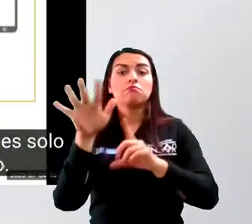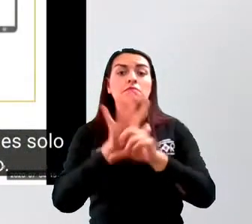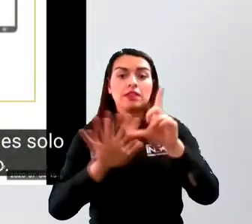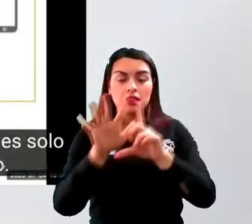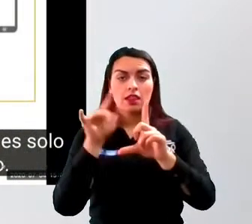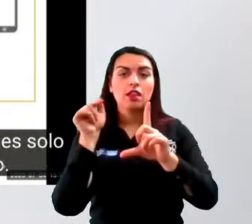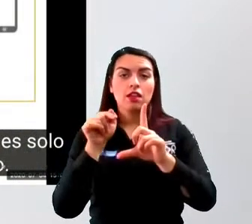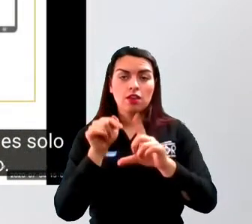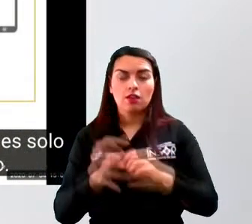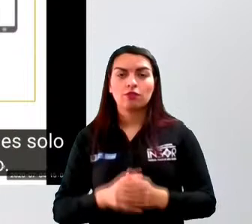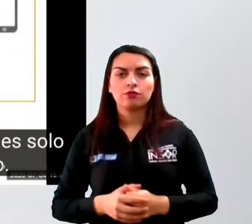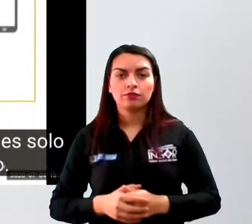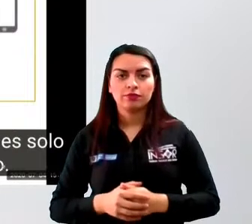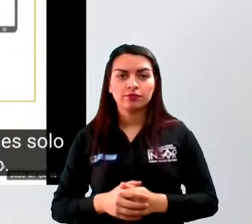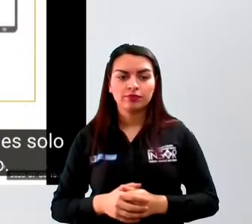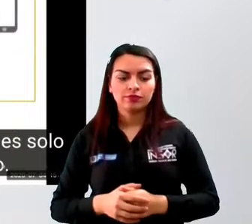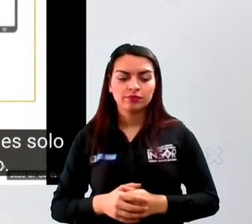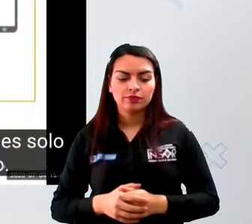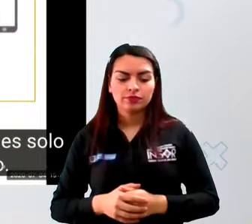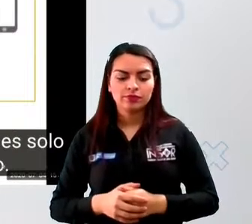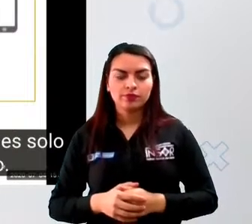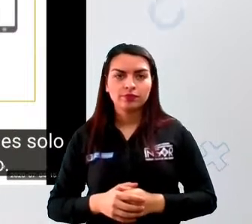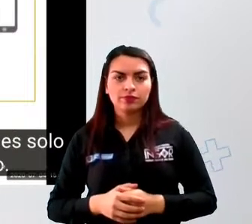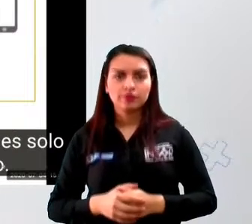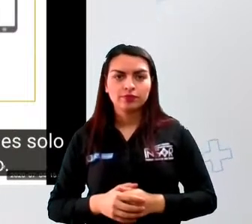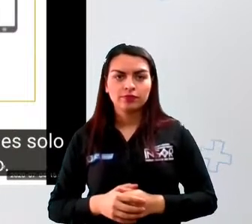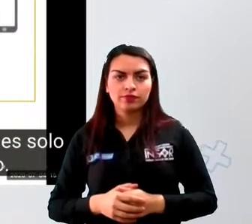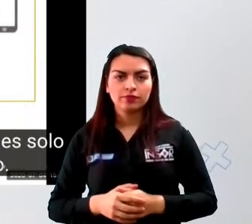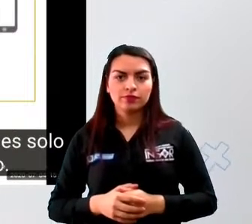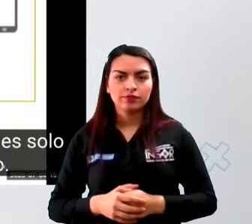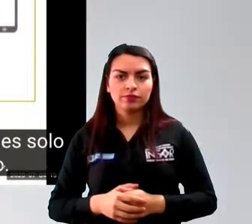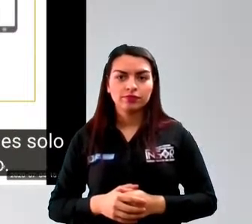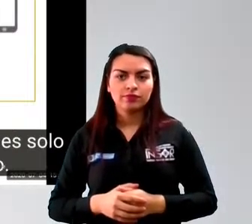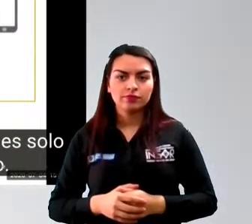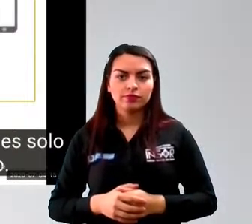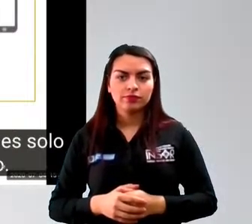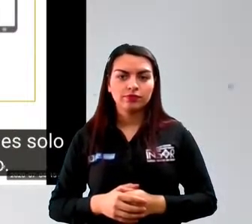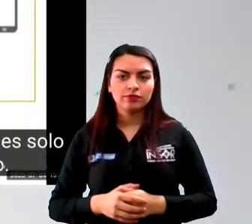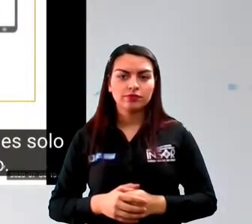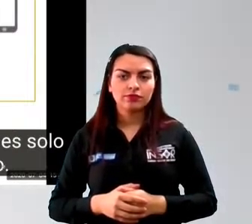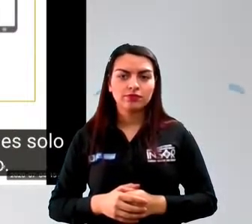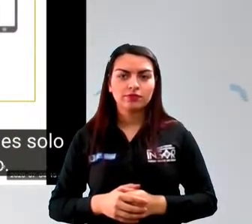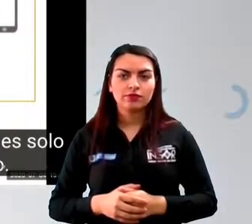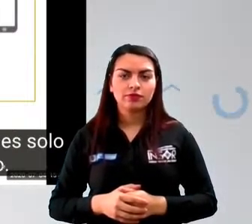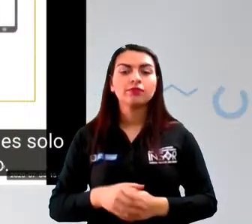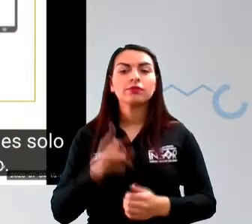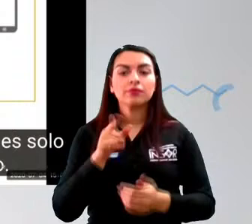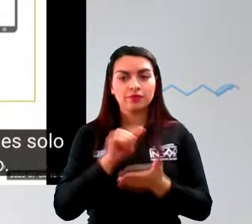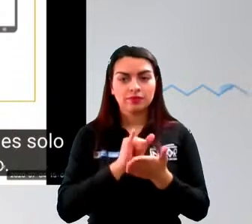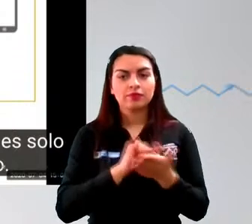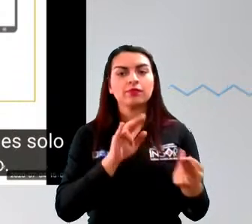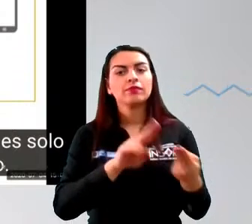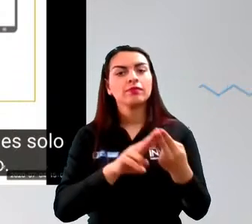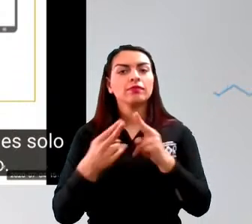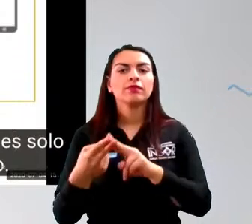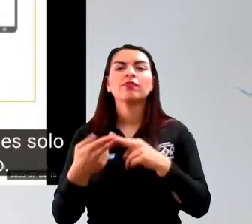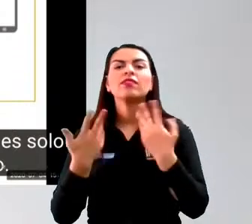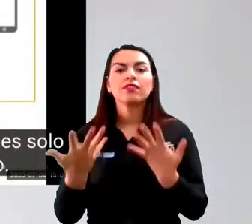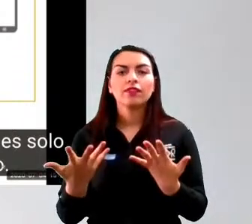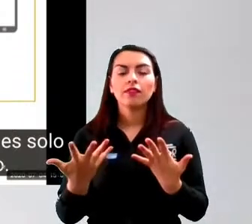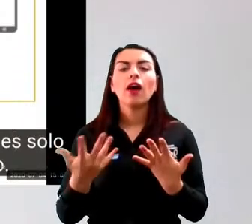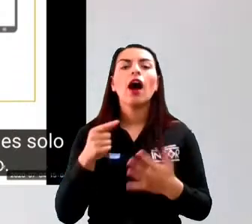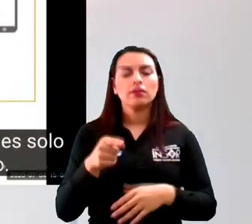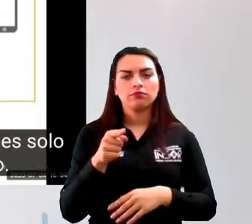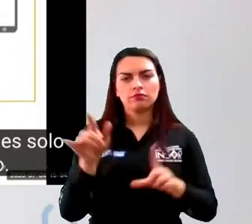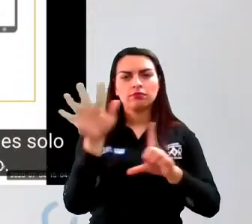Esto está relacionado con la interacción del alumno con el contenido. El video es solo un tipo de